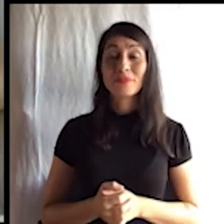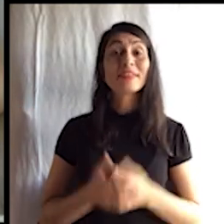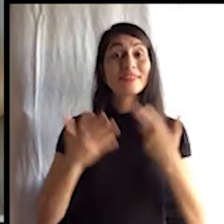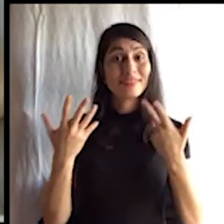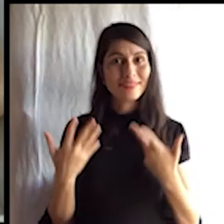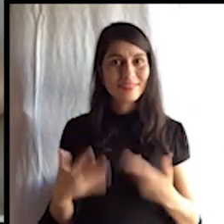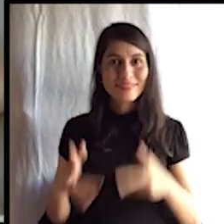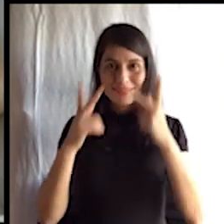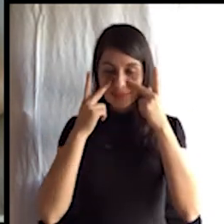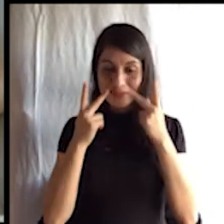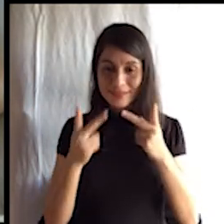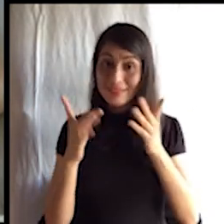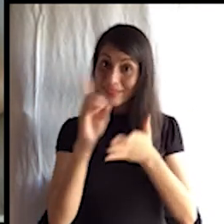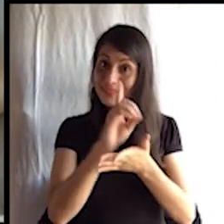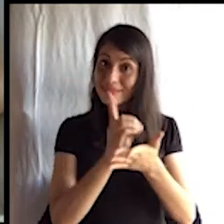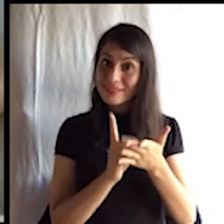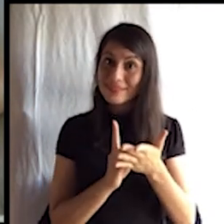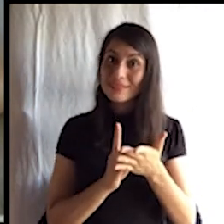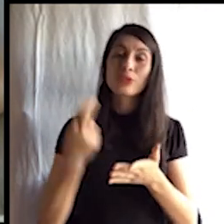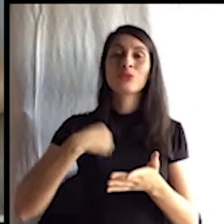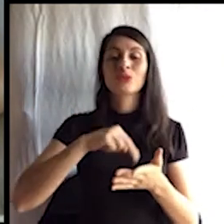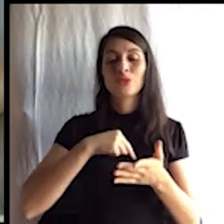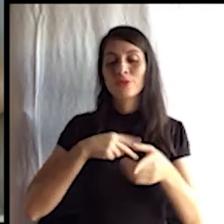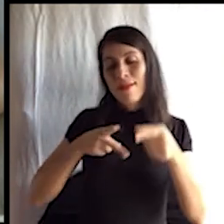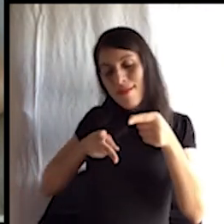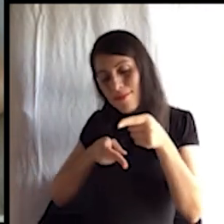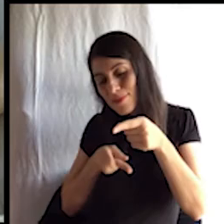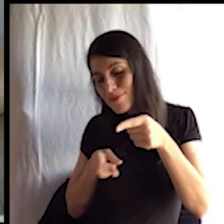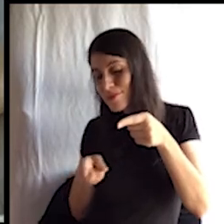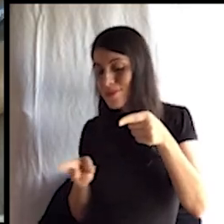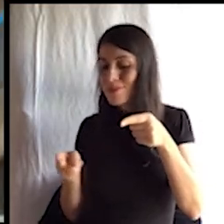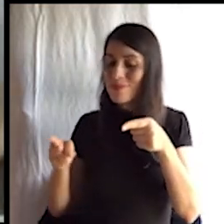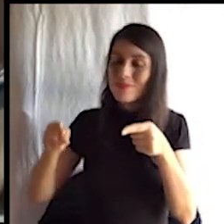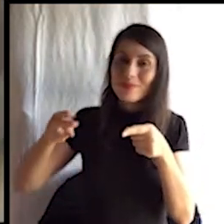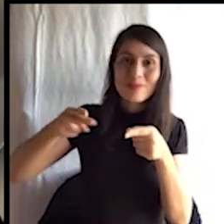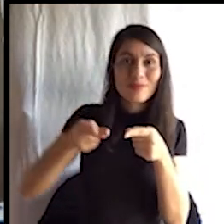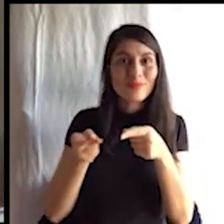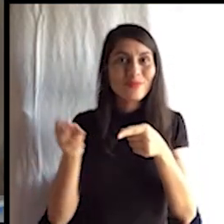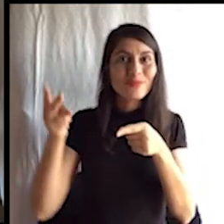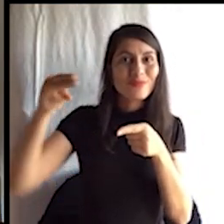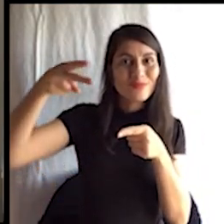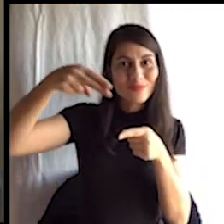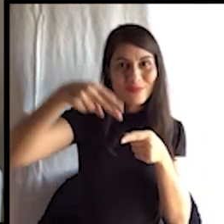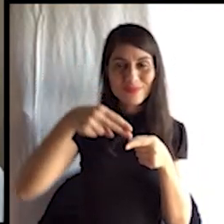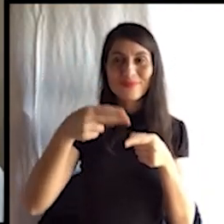Luego, una vez terminado el dibujo, vamos a cortarlo.